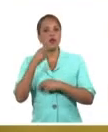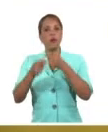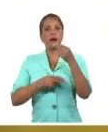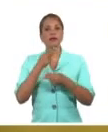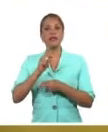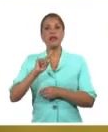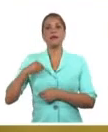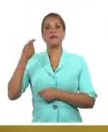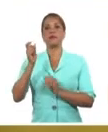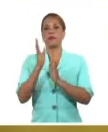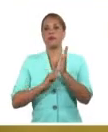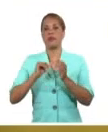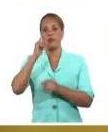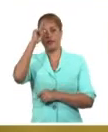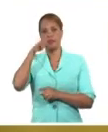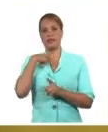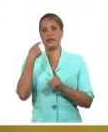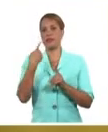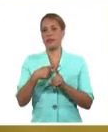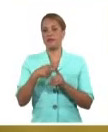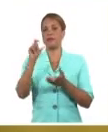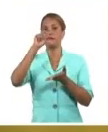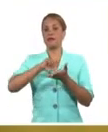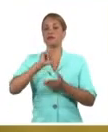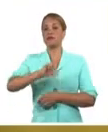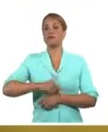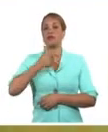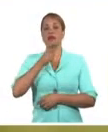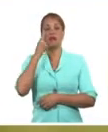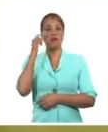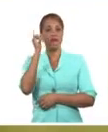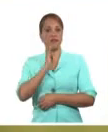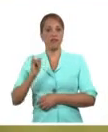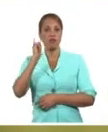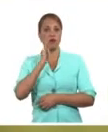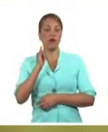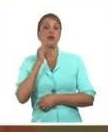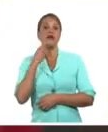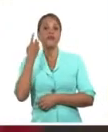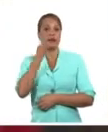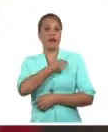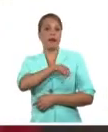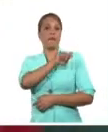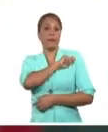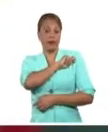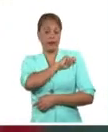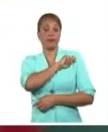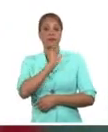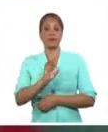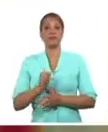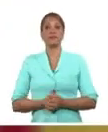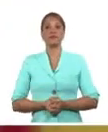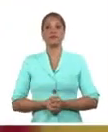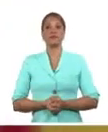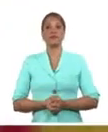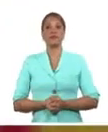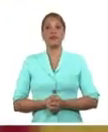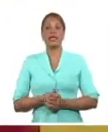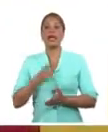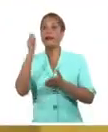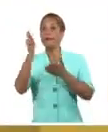próximo mes de septiembre en el Centro de Artes Audiovisuales Ideal de Barcelona. Se trata de un viaje inmersivo por la obra del pintor